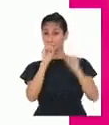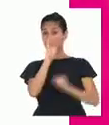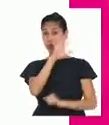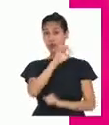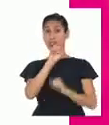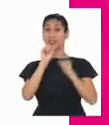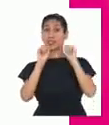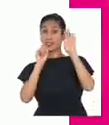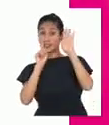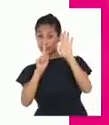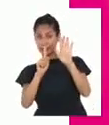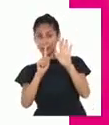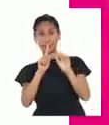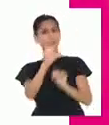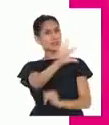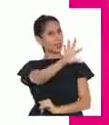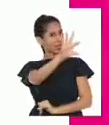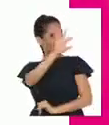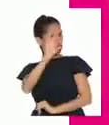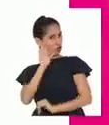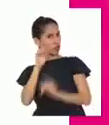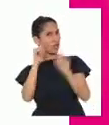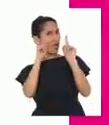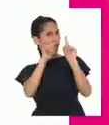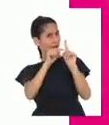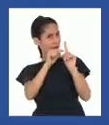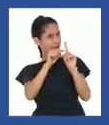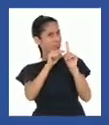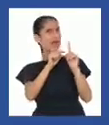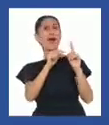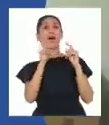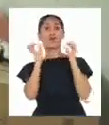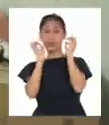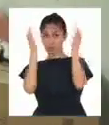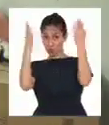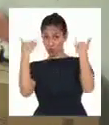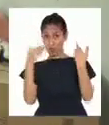una senadora, Irene Silva de Santaolalla.